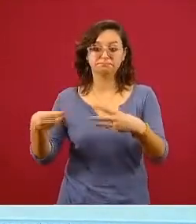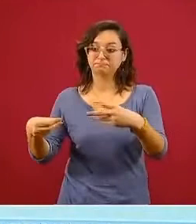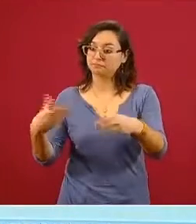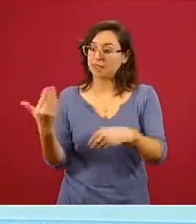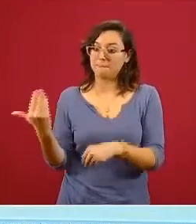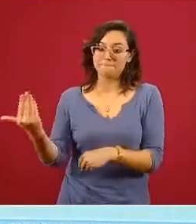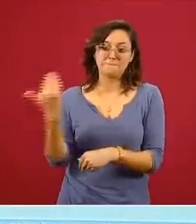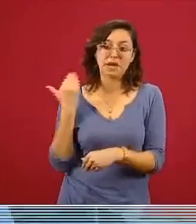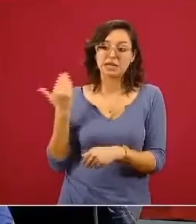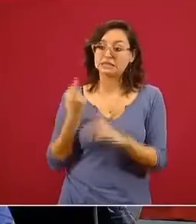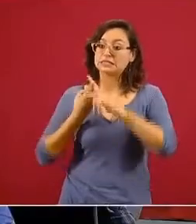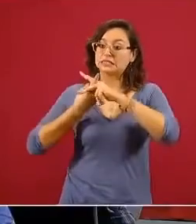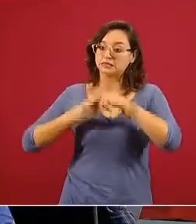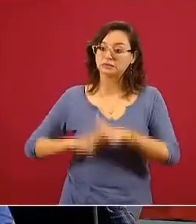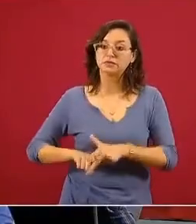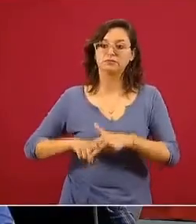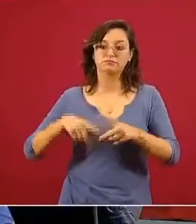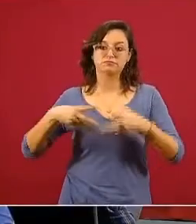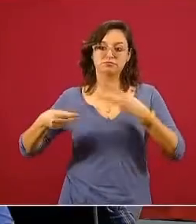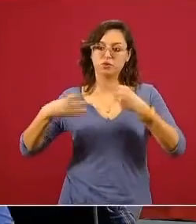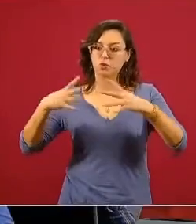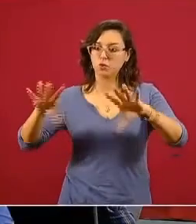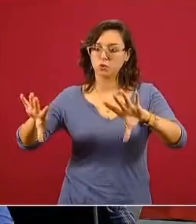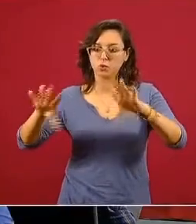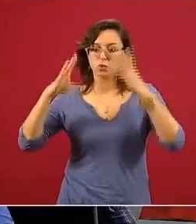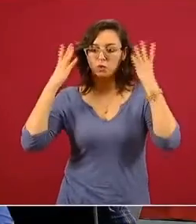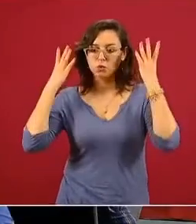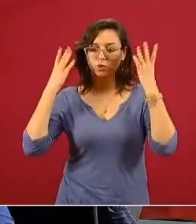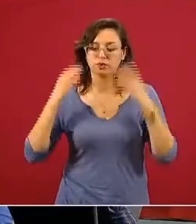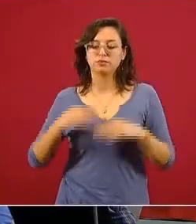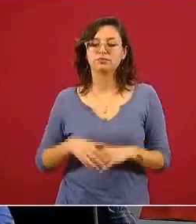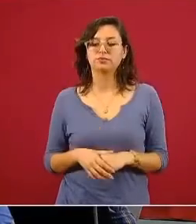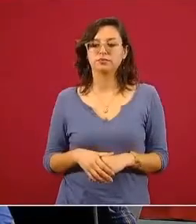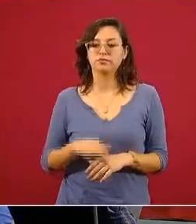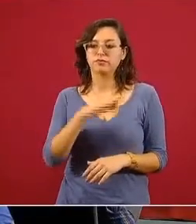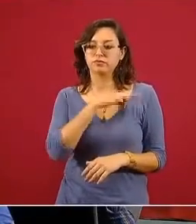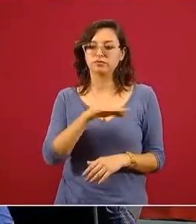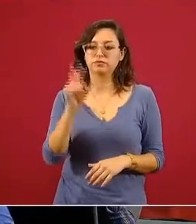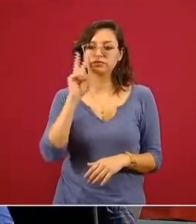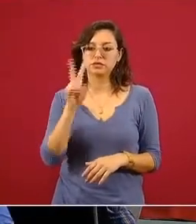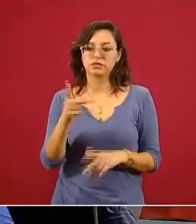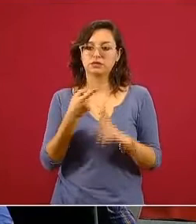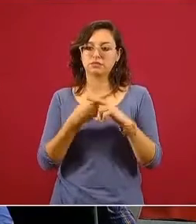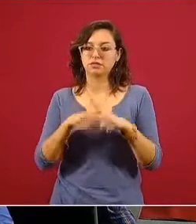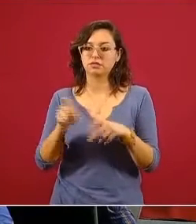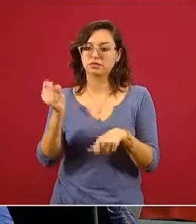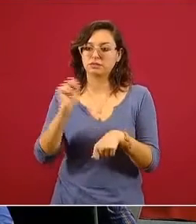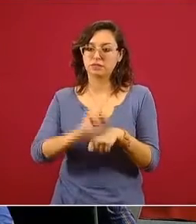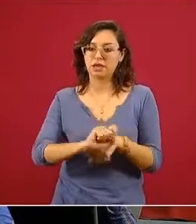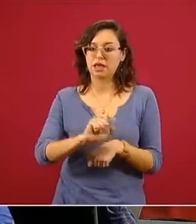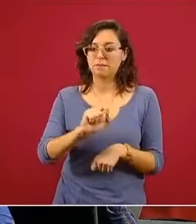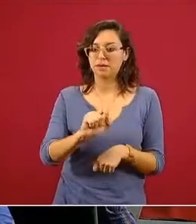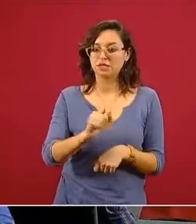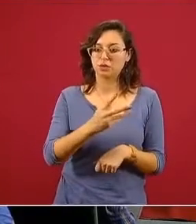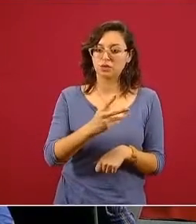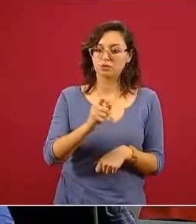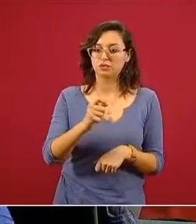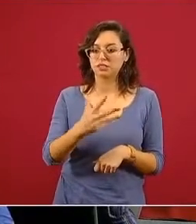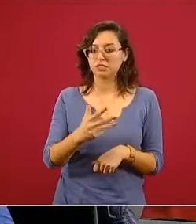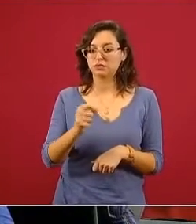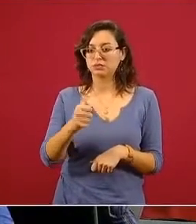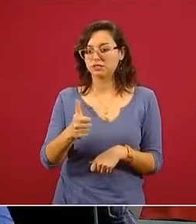que precisamente está dada por esa aceleración importante que vemos a partir de la semana 24, 25, 26